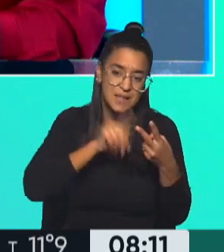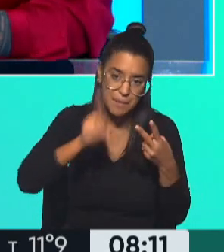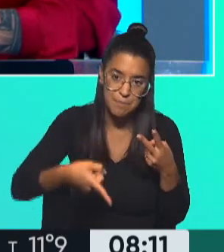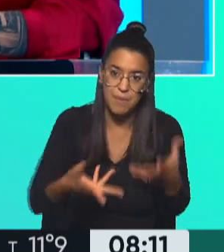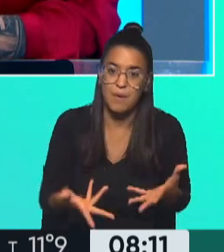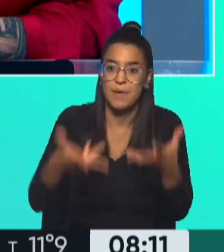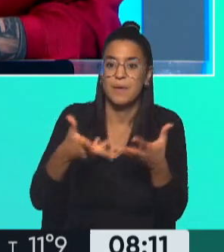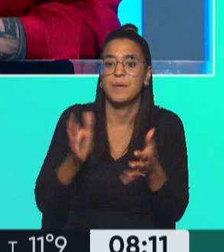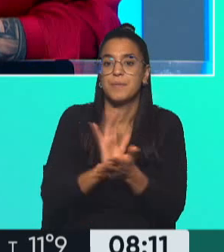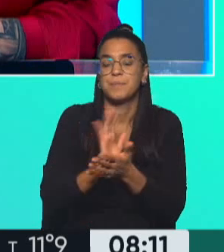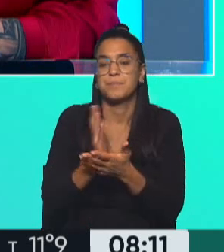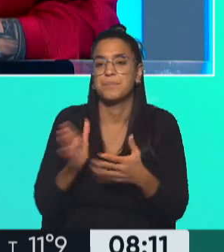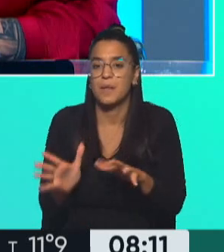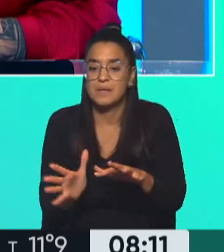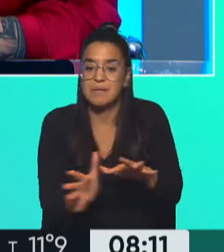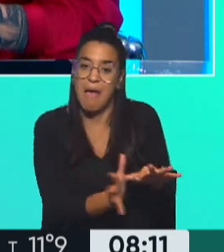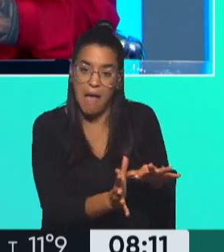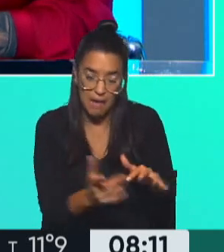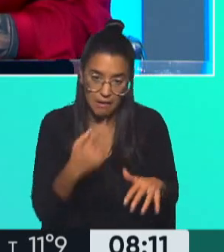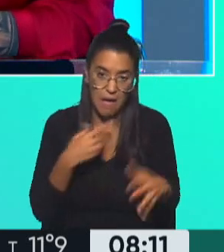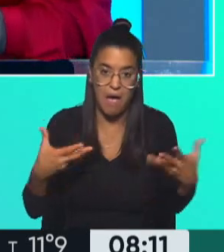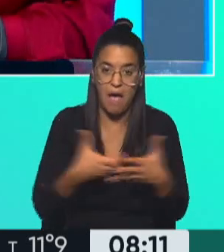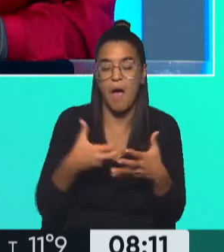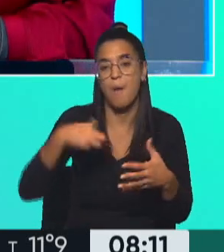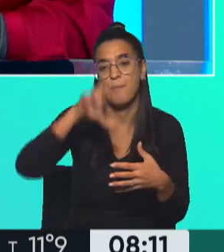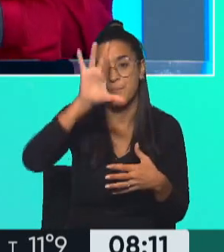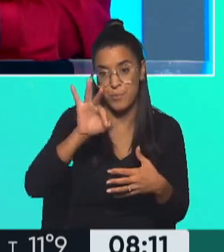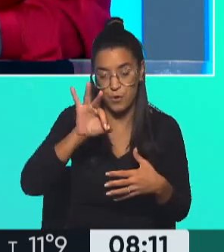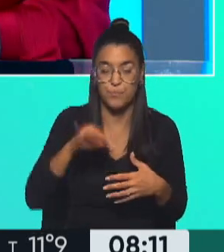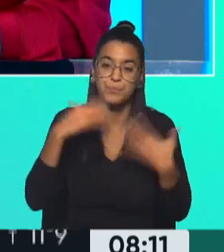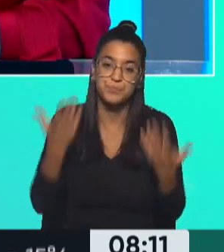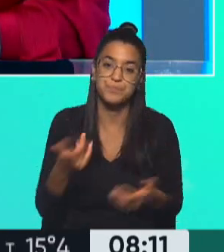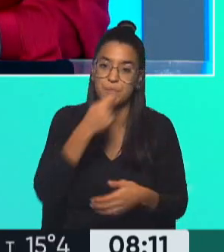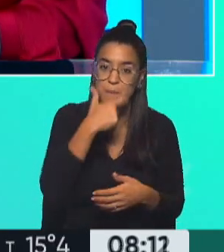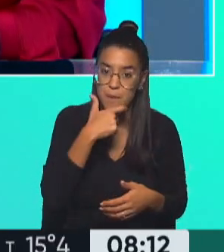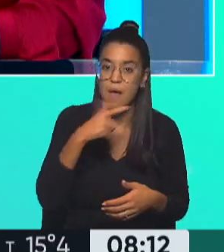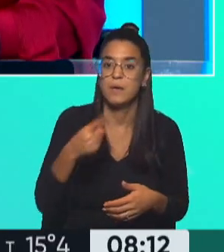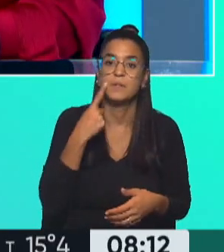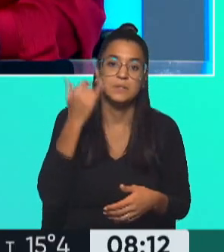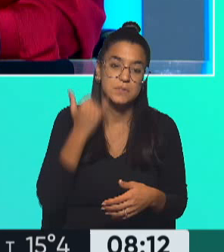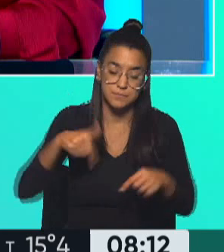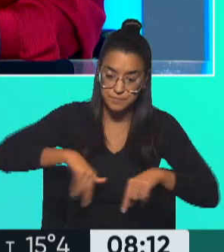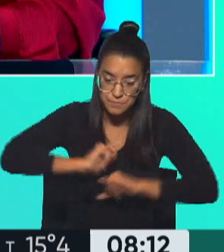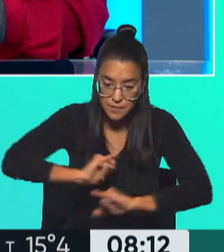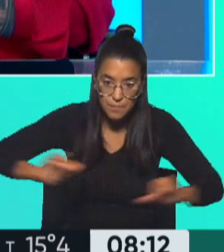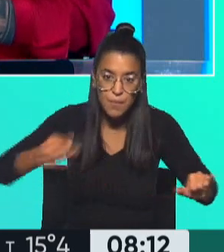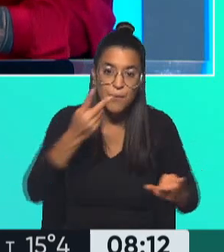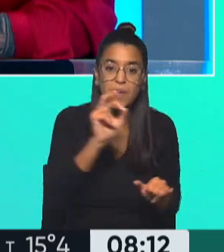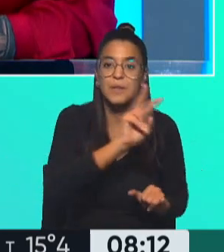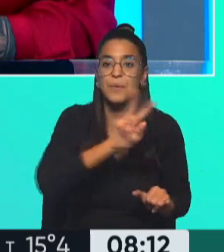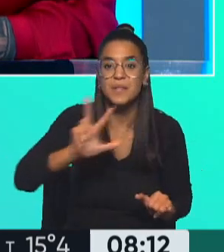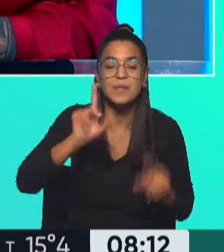correrlos por derecha a los dirigentes del foro por eso aparece también un mauricio macri allá en campaña para 2023